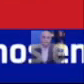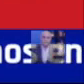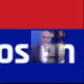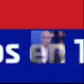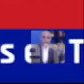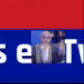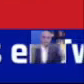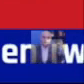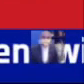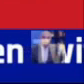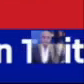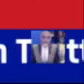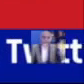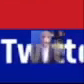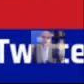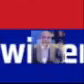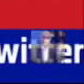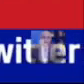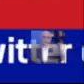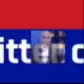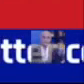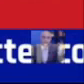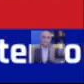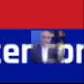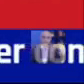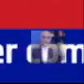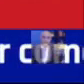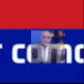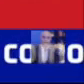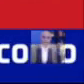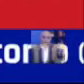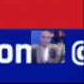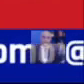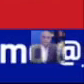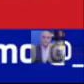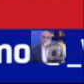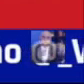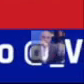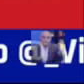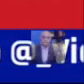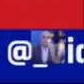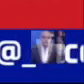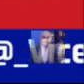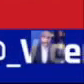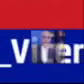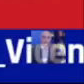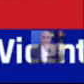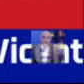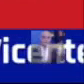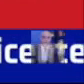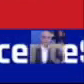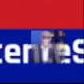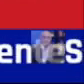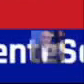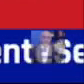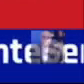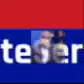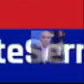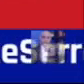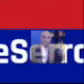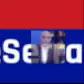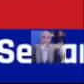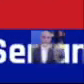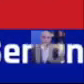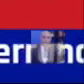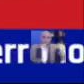gravísimo, es completamente, aquí sí, completamente atentatorio contra la libertad de expresión y